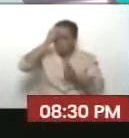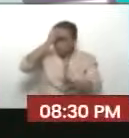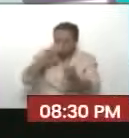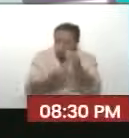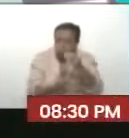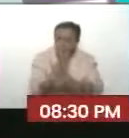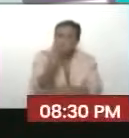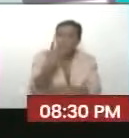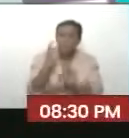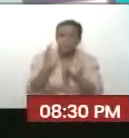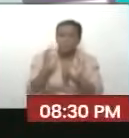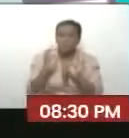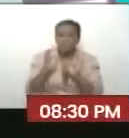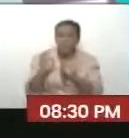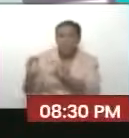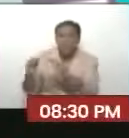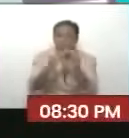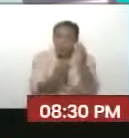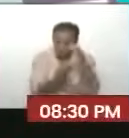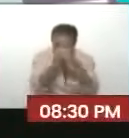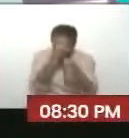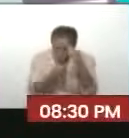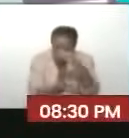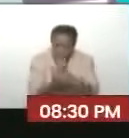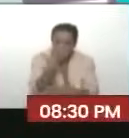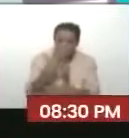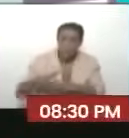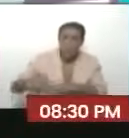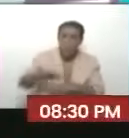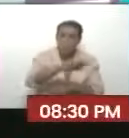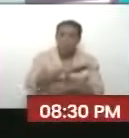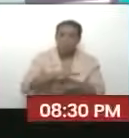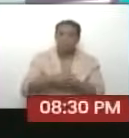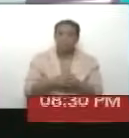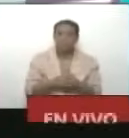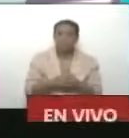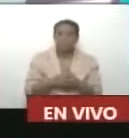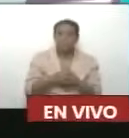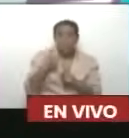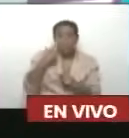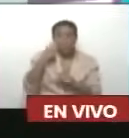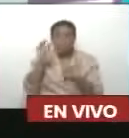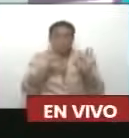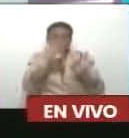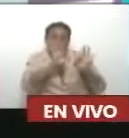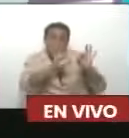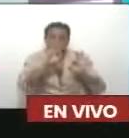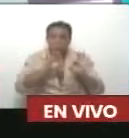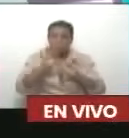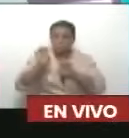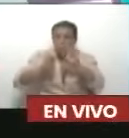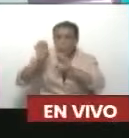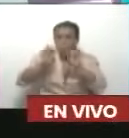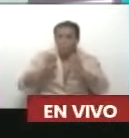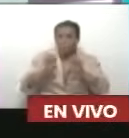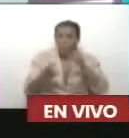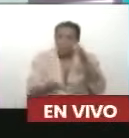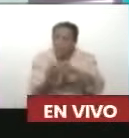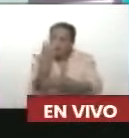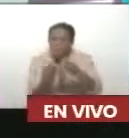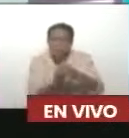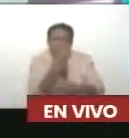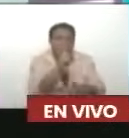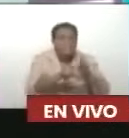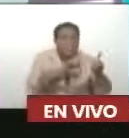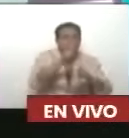de consenso nacional. Yo he visto mediciones varias que han surgido por ahí,